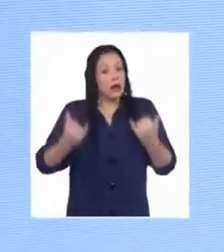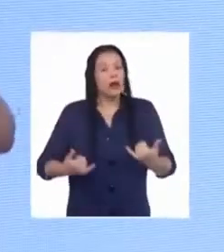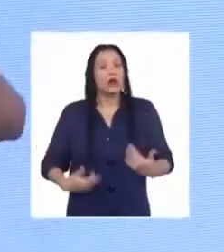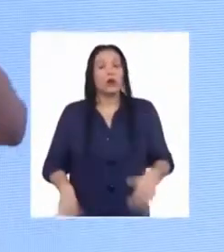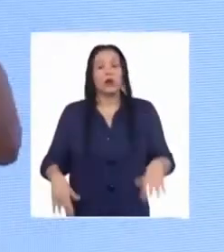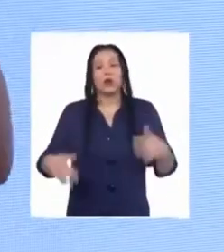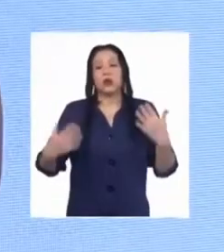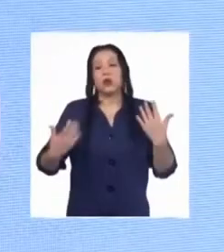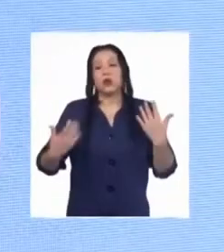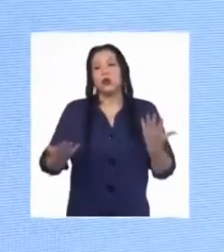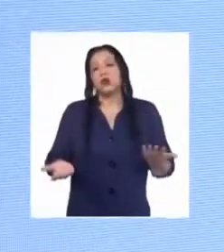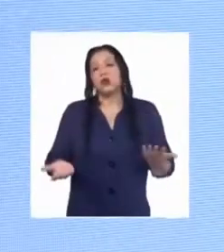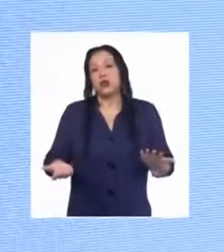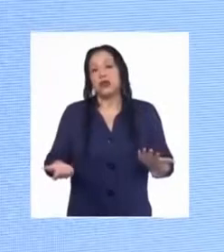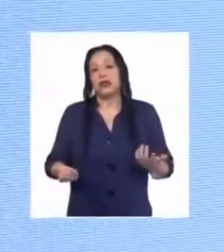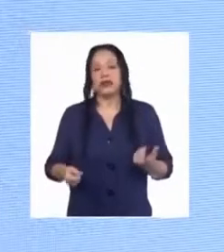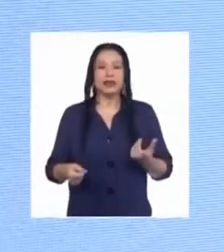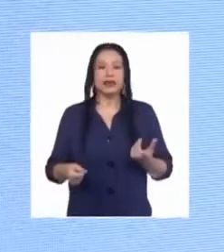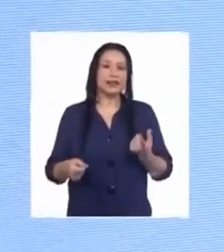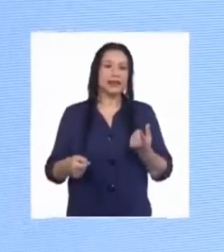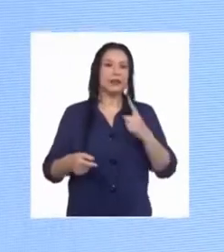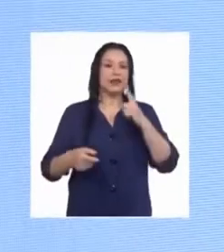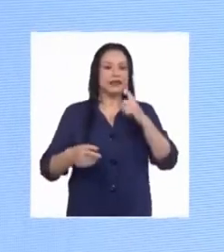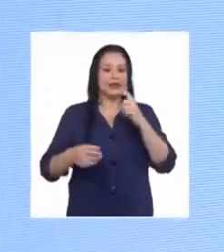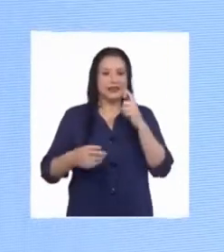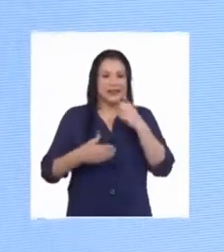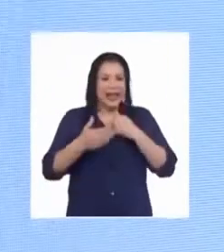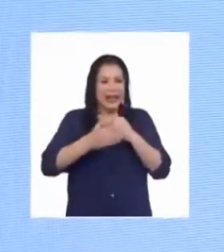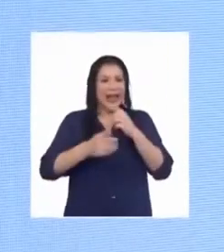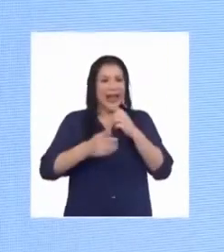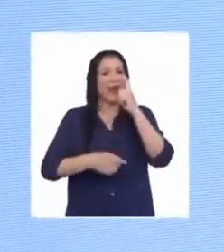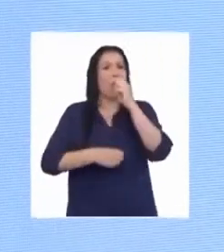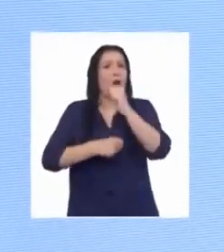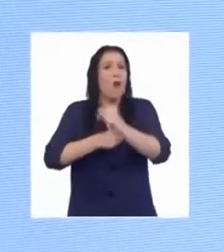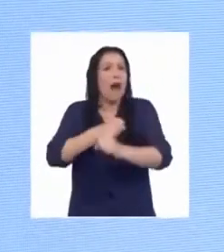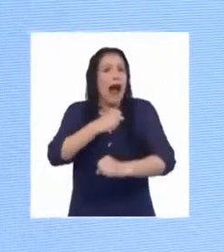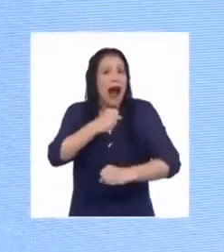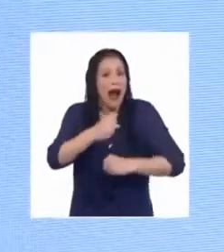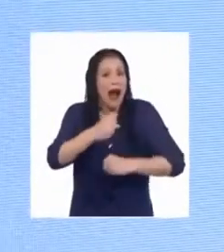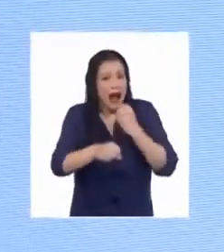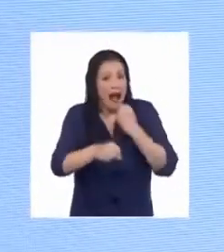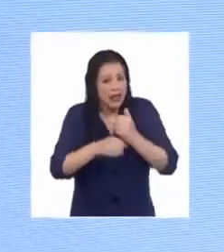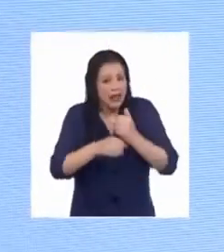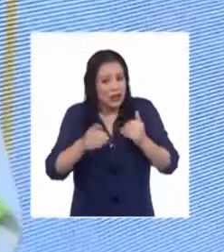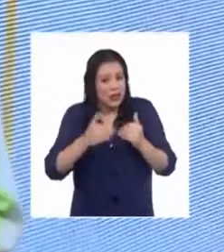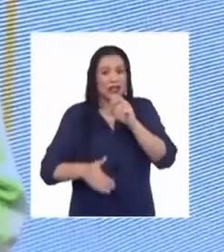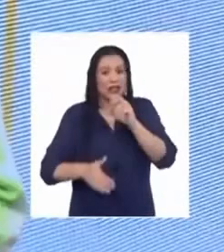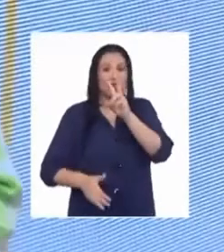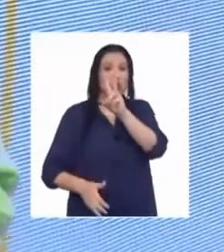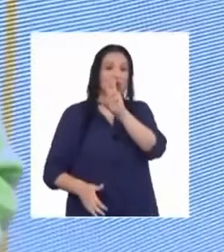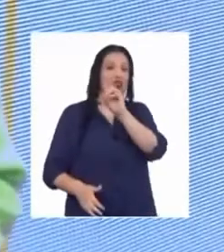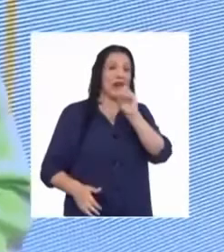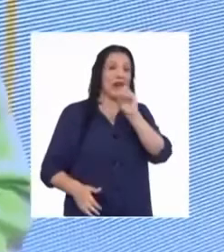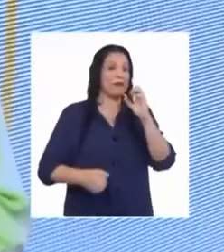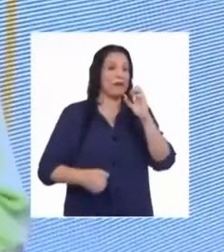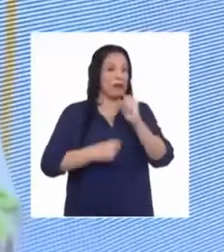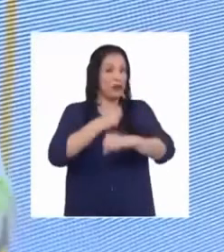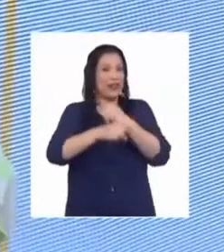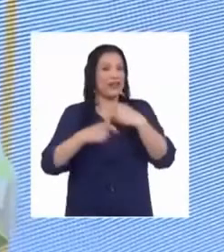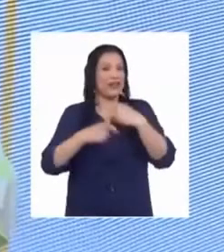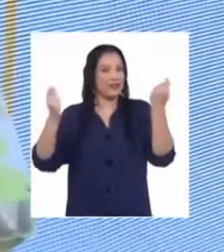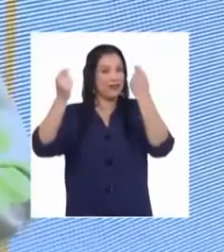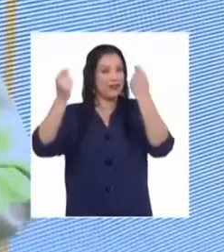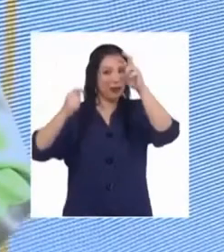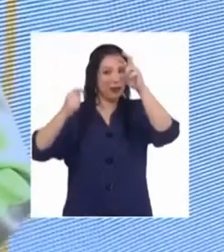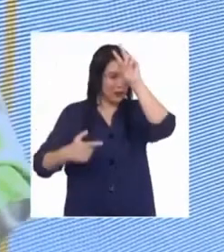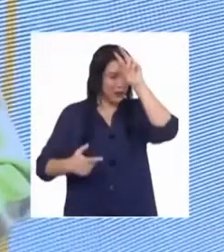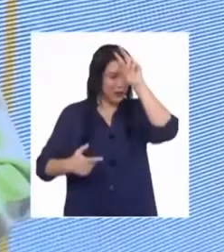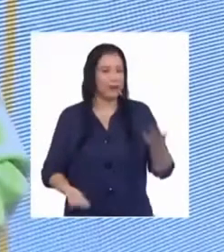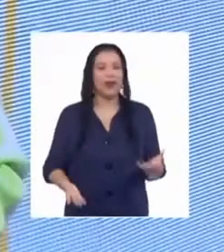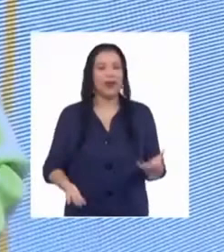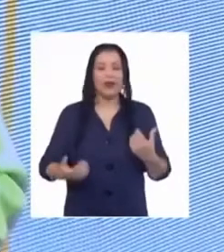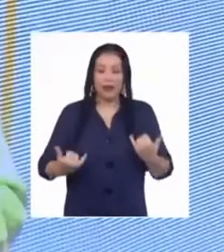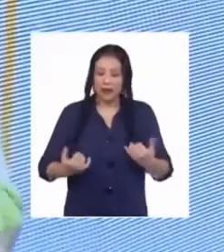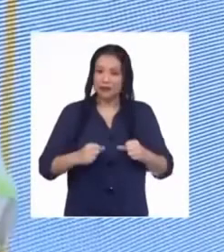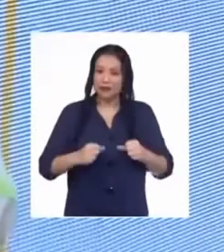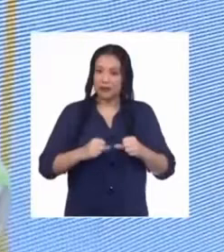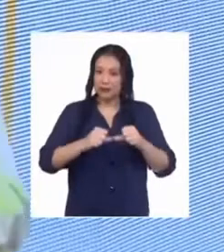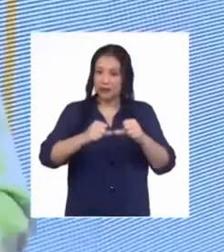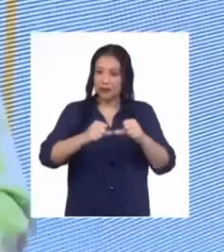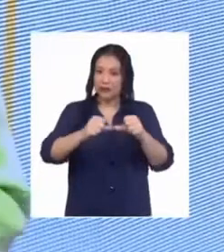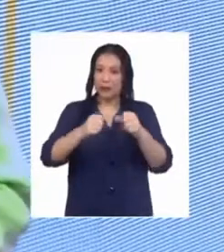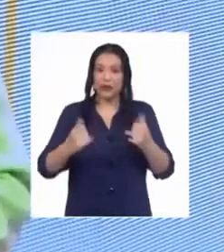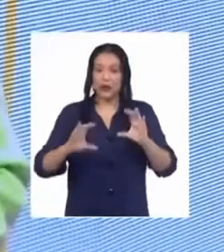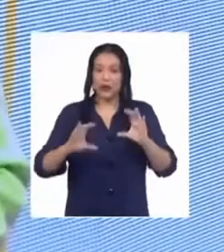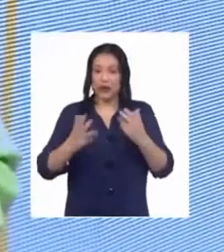un año del bicentenario de la independencia del Perú. Por eso, en el programa de hoy, continuaremos